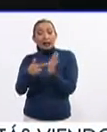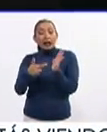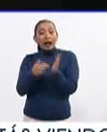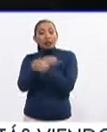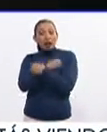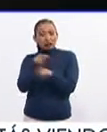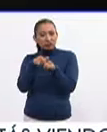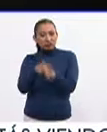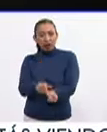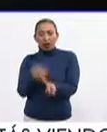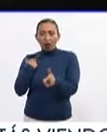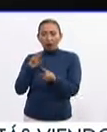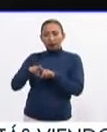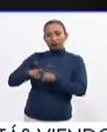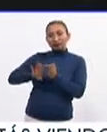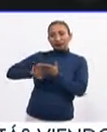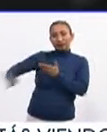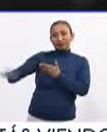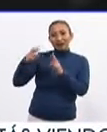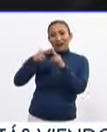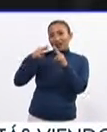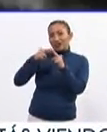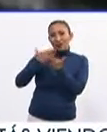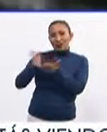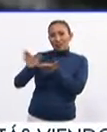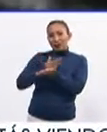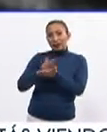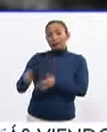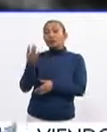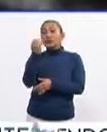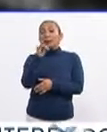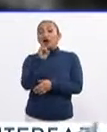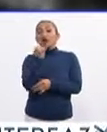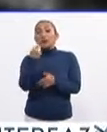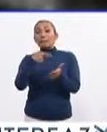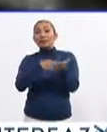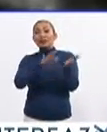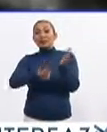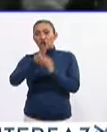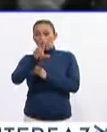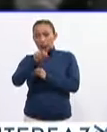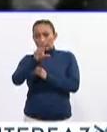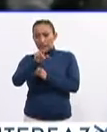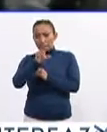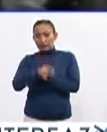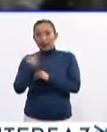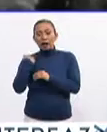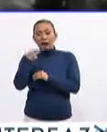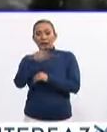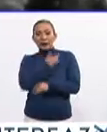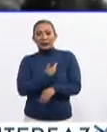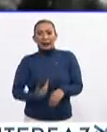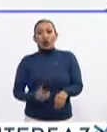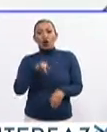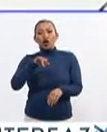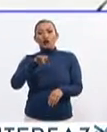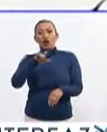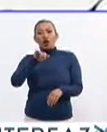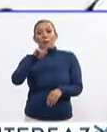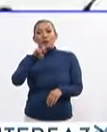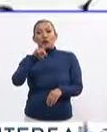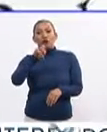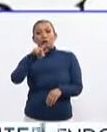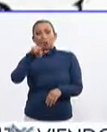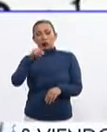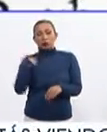se mantendría ajeno a cualquier doctrina religiosa. El 9 de junio de 1980, durante la presidencia de José López